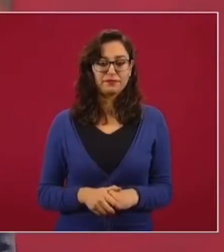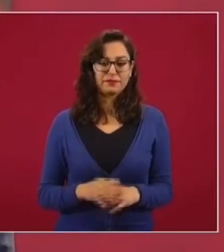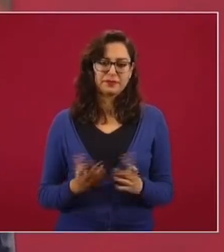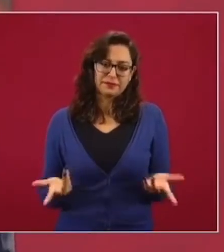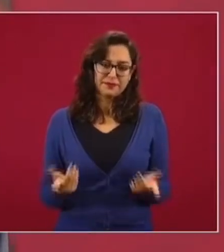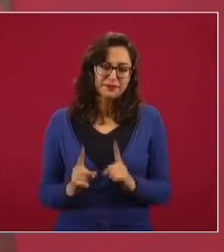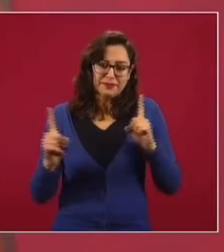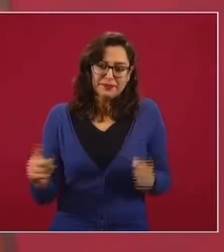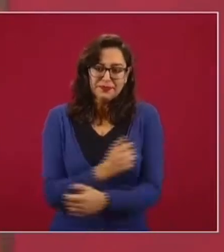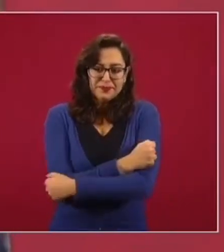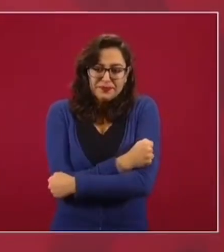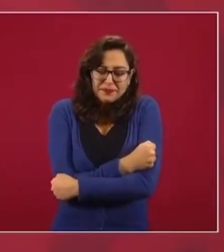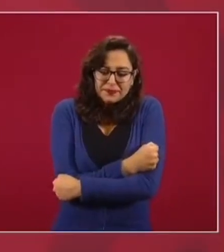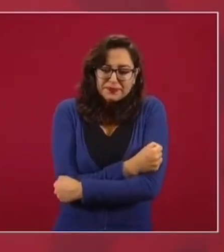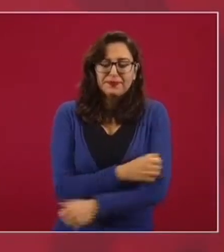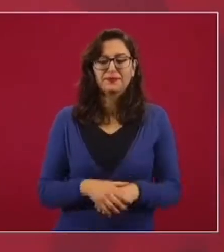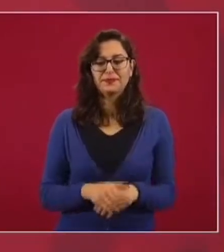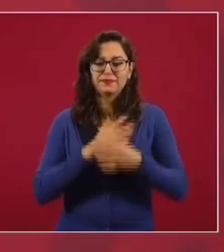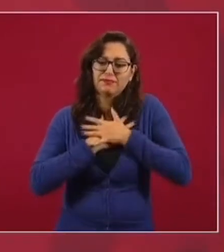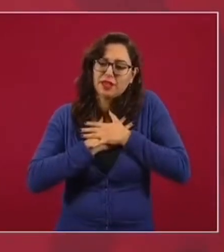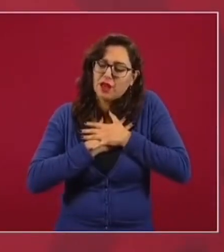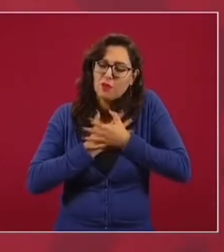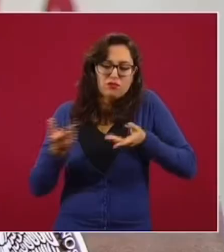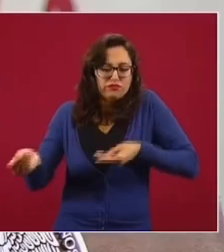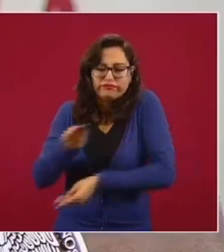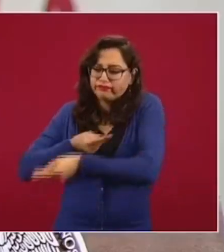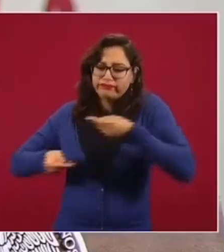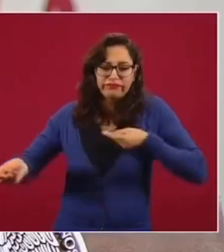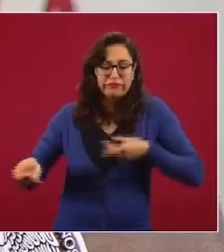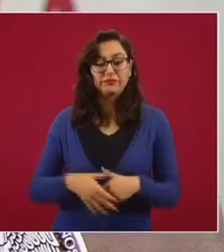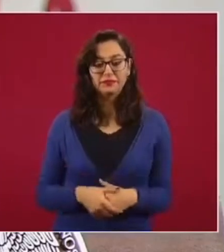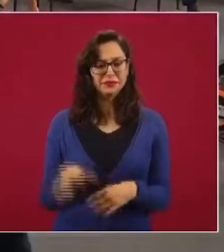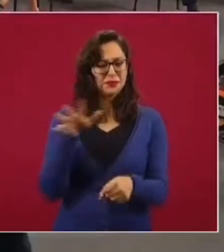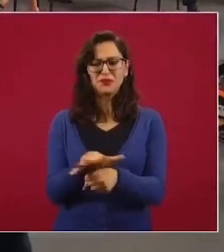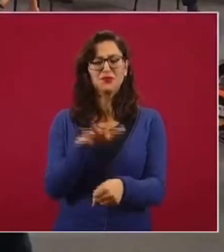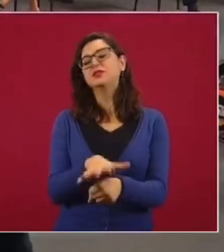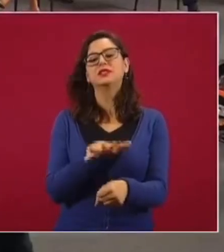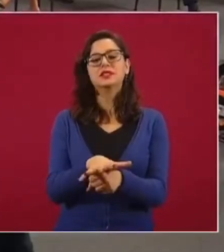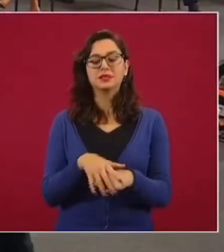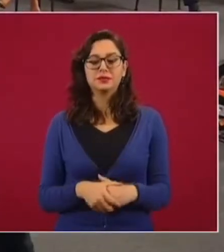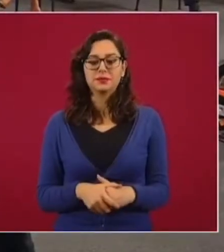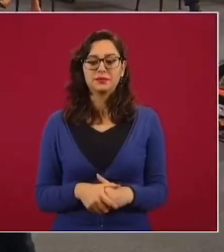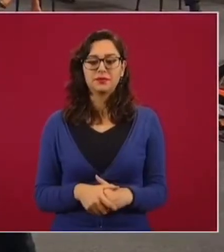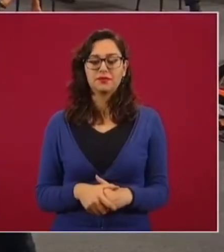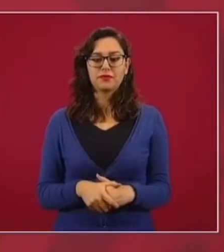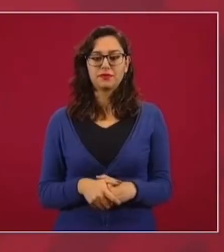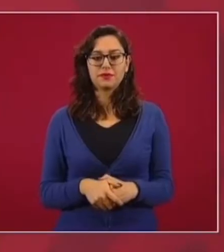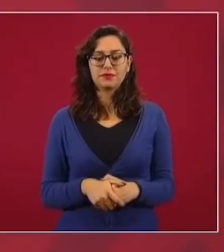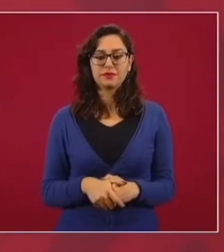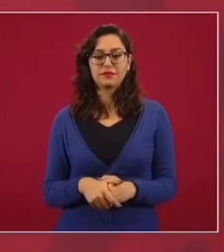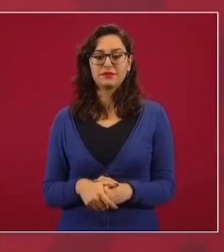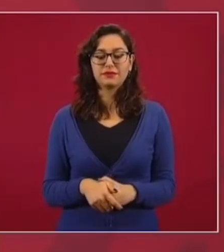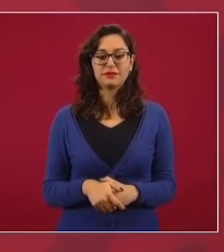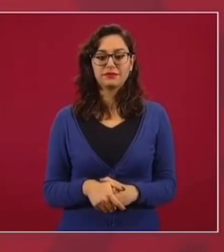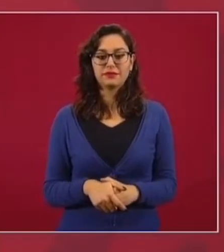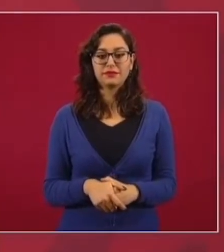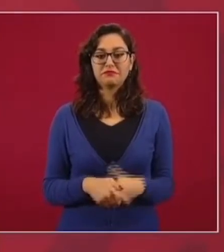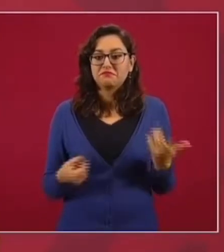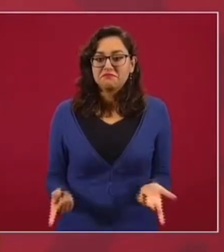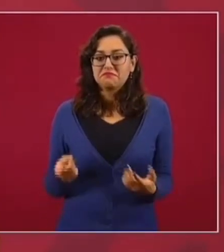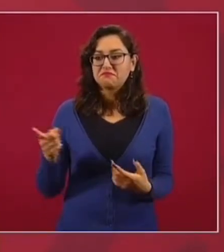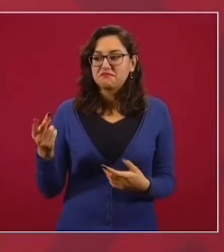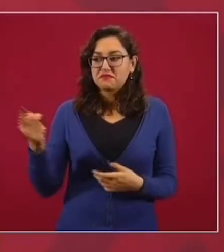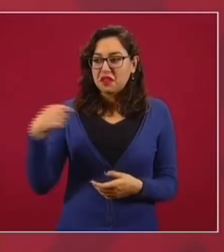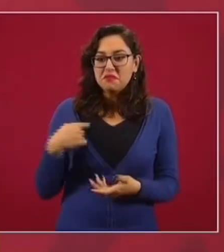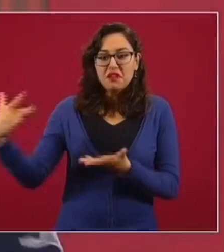así. Y amor con amor se paga. ¿Ya qué más amor me van a dar? Si me están